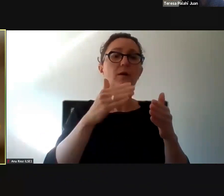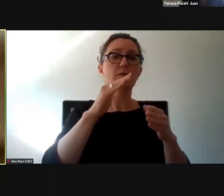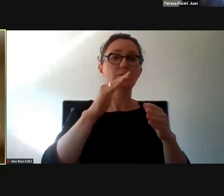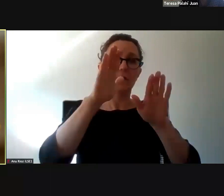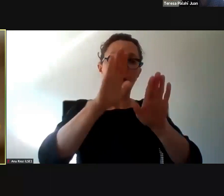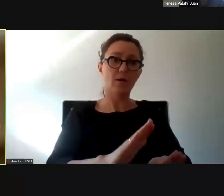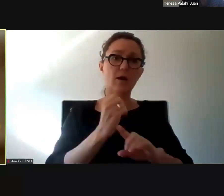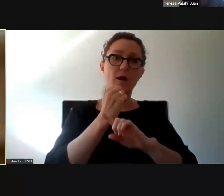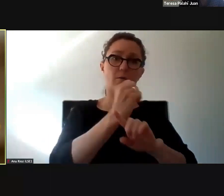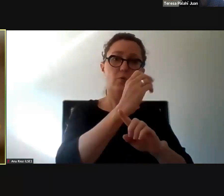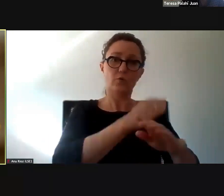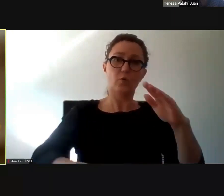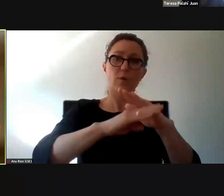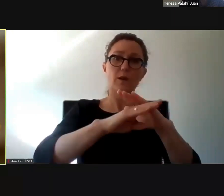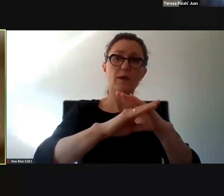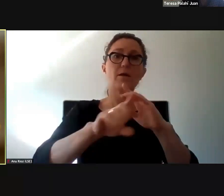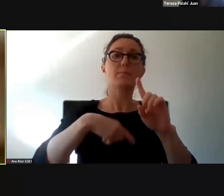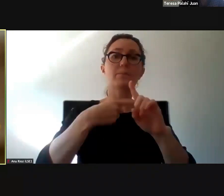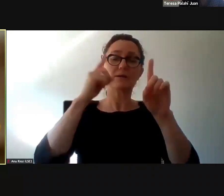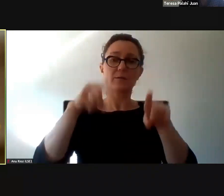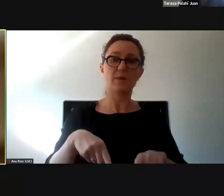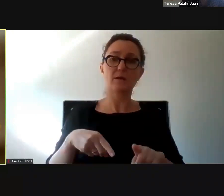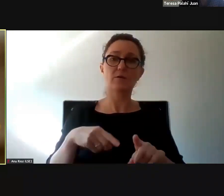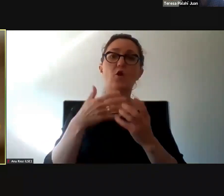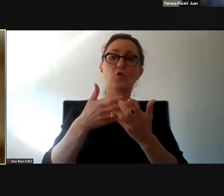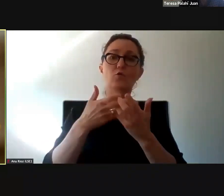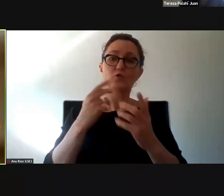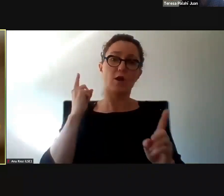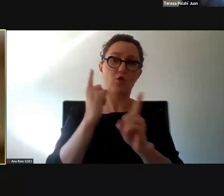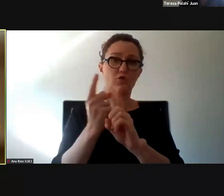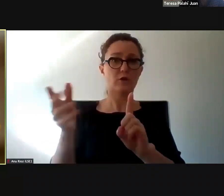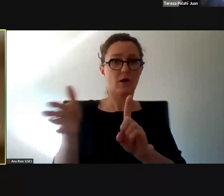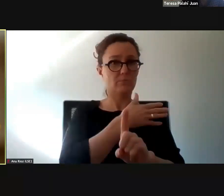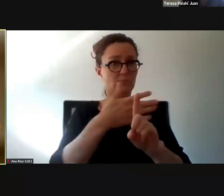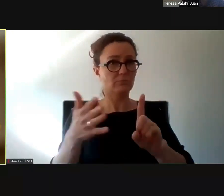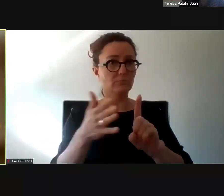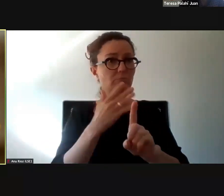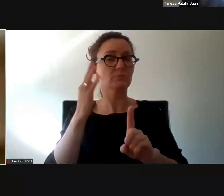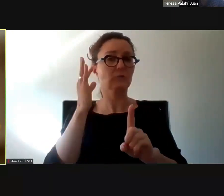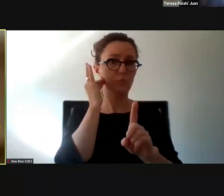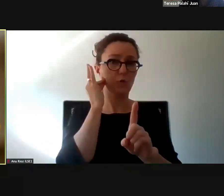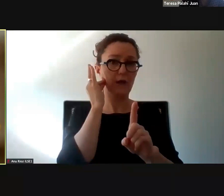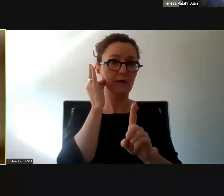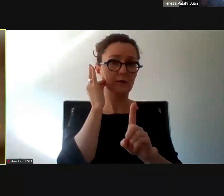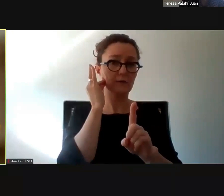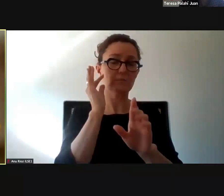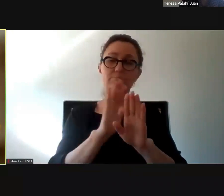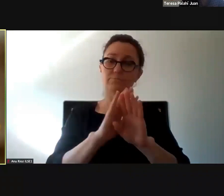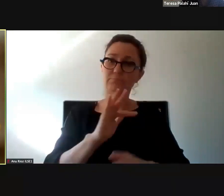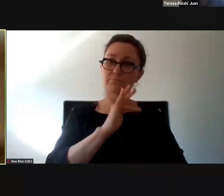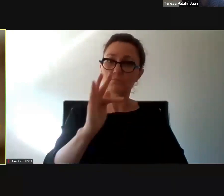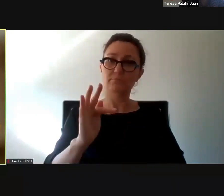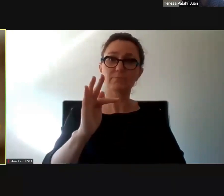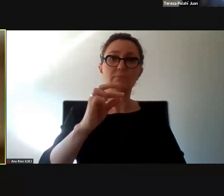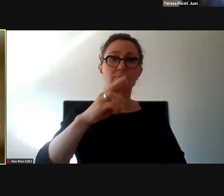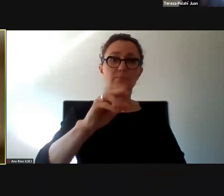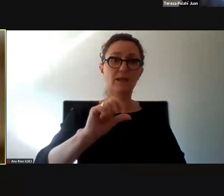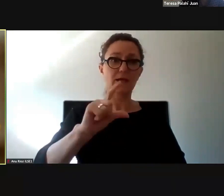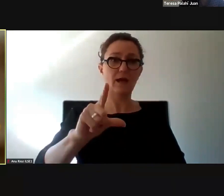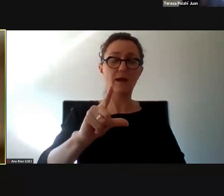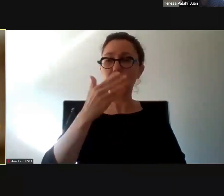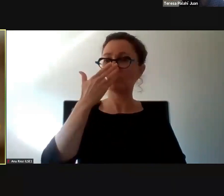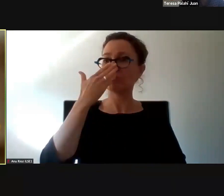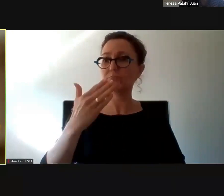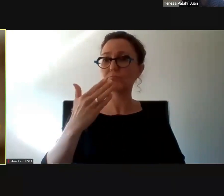la violencia de las mujeres. Sin más, Miguel, cuando quieras, tienes la palabra. Es un verdadero